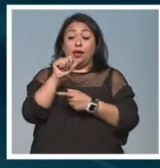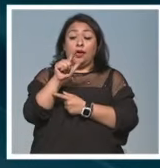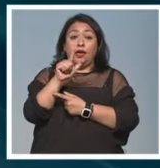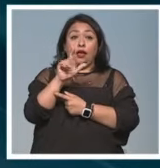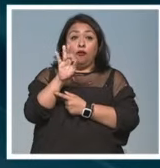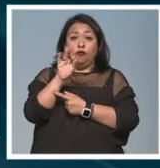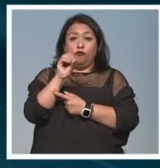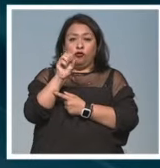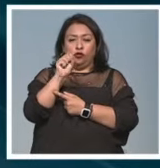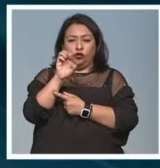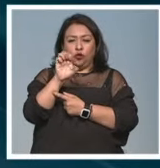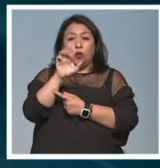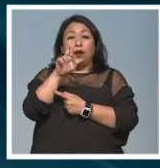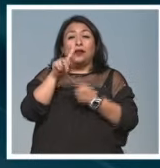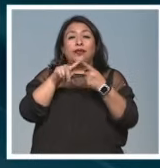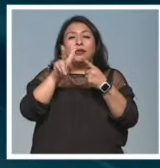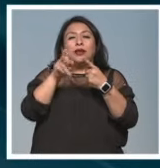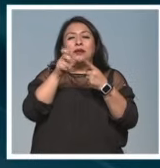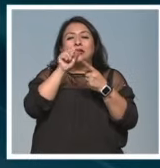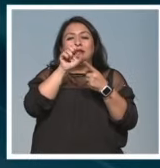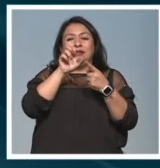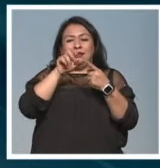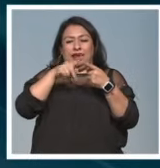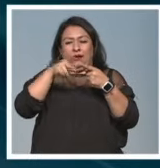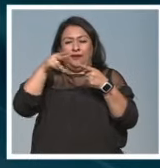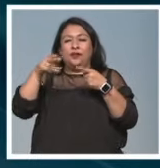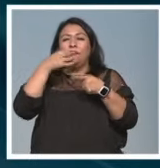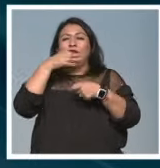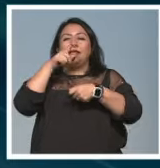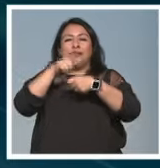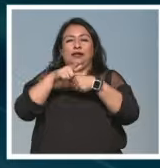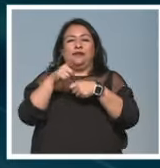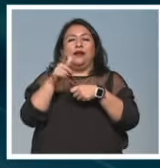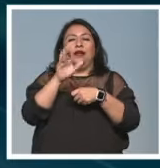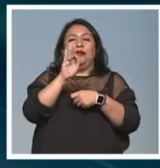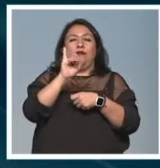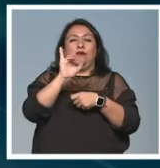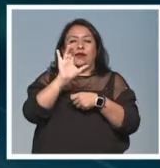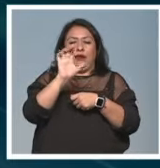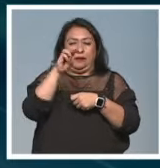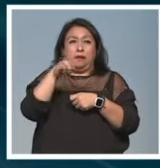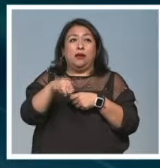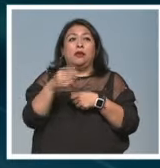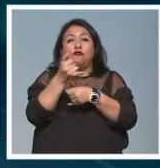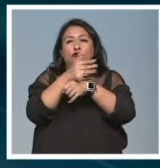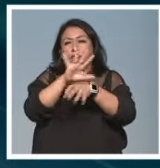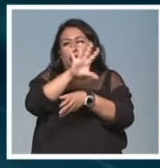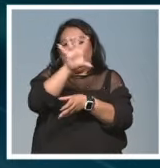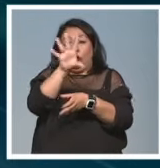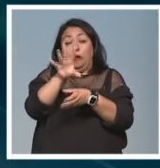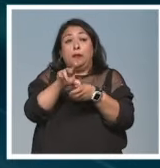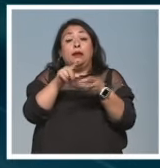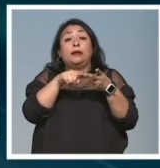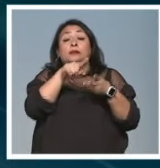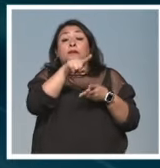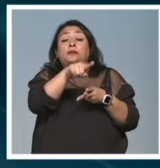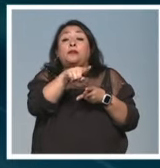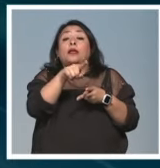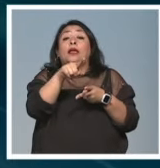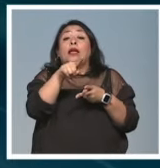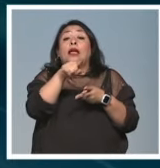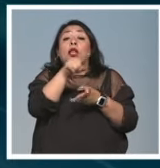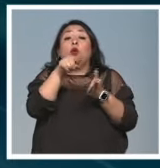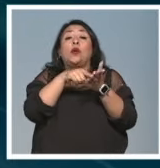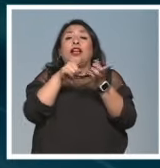Alfonso Cuarón habla de la serie Disclaimer en el Festival de Cine de Morelia. Les vamos a contar todo lo que dijo. Además,